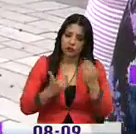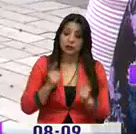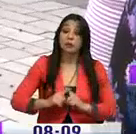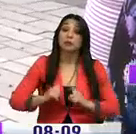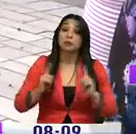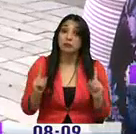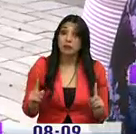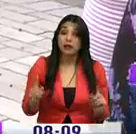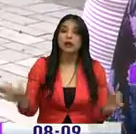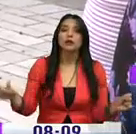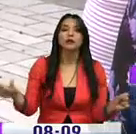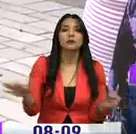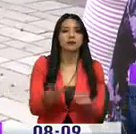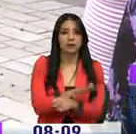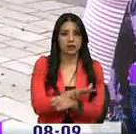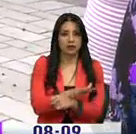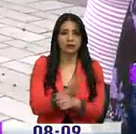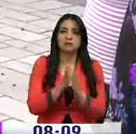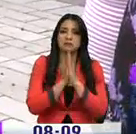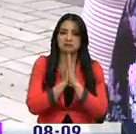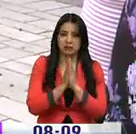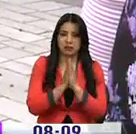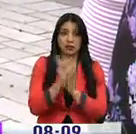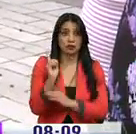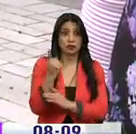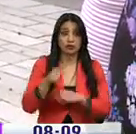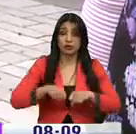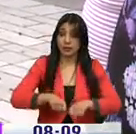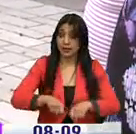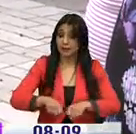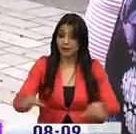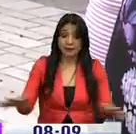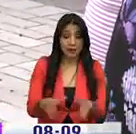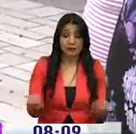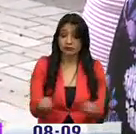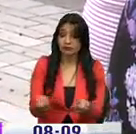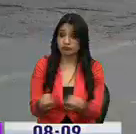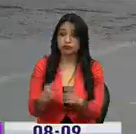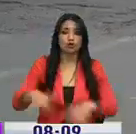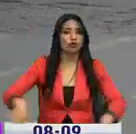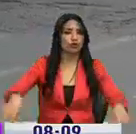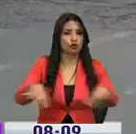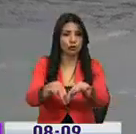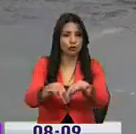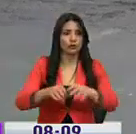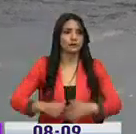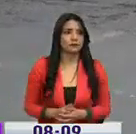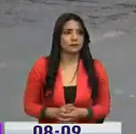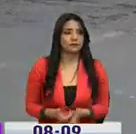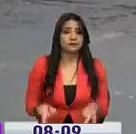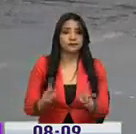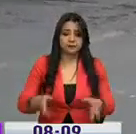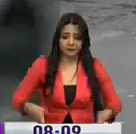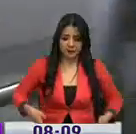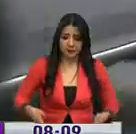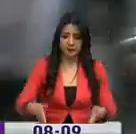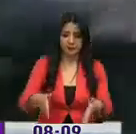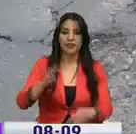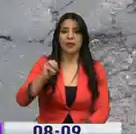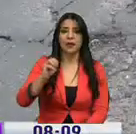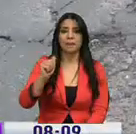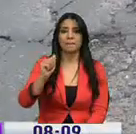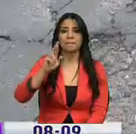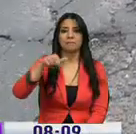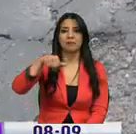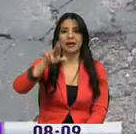que sea total, no solamente la hierba, sino también las jardineras. También aspiran que la calle Marquesa de Solanda,